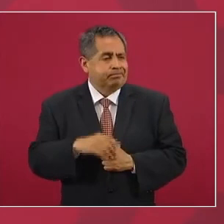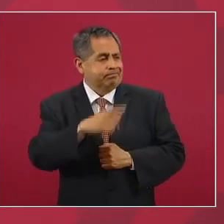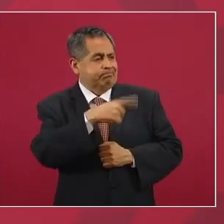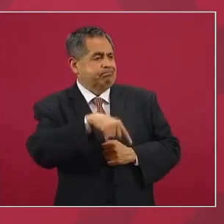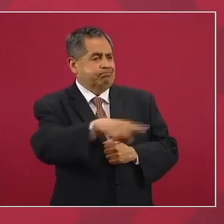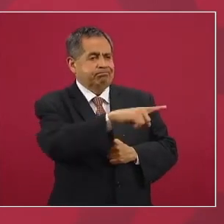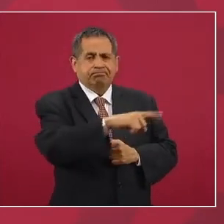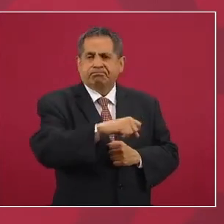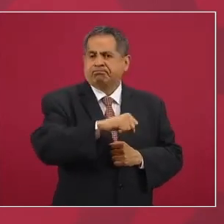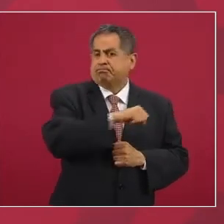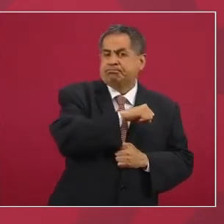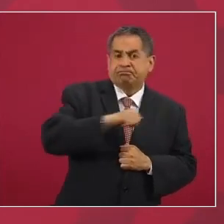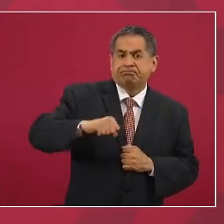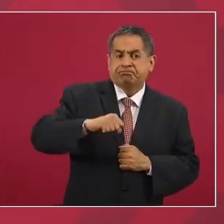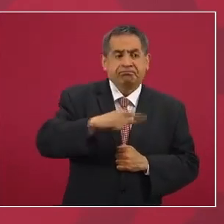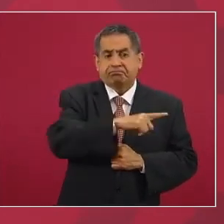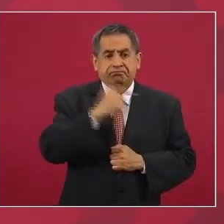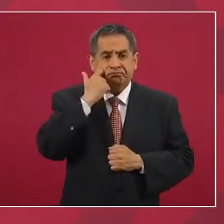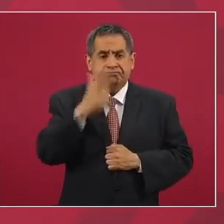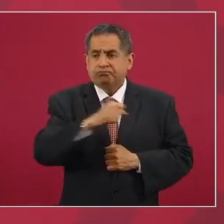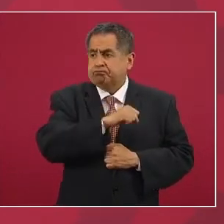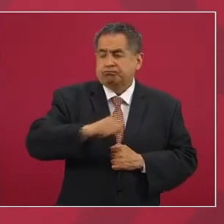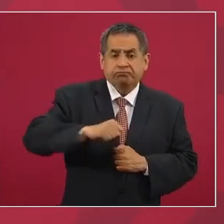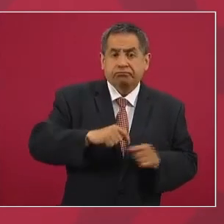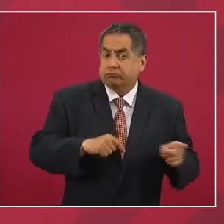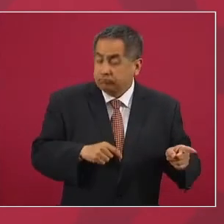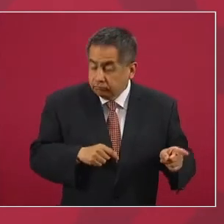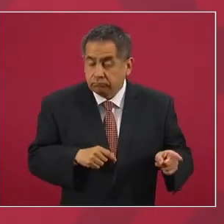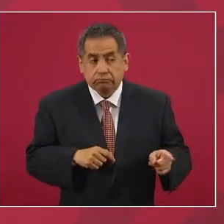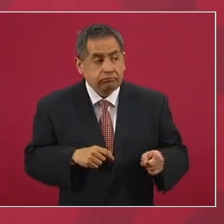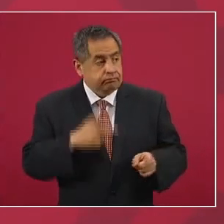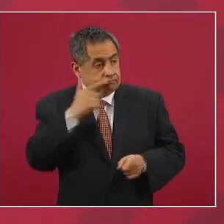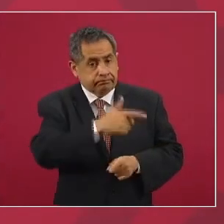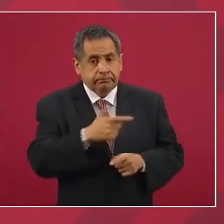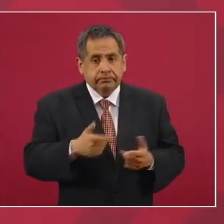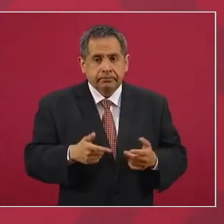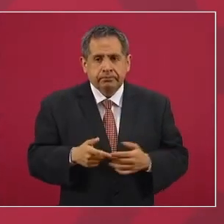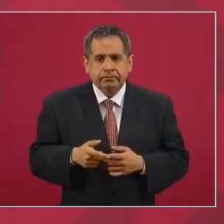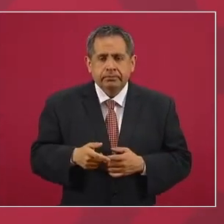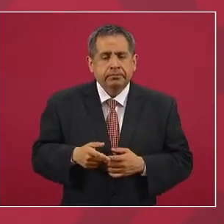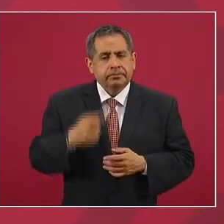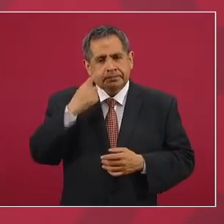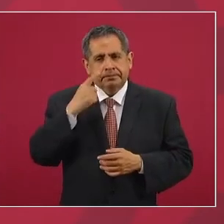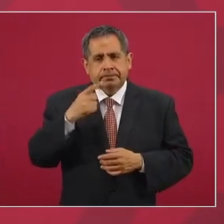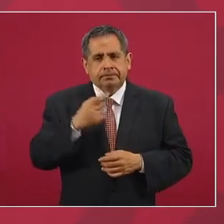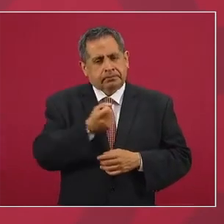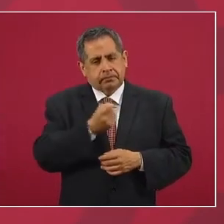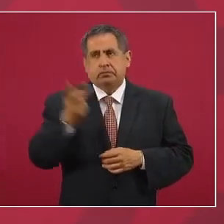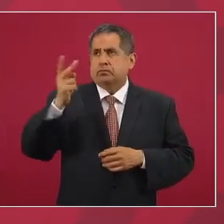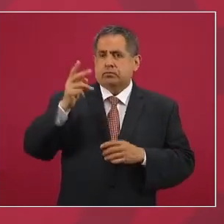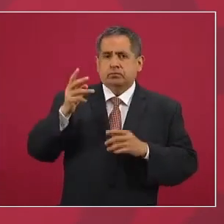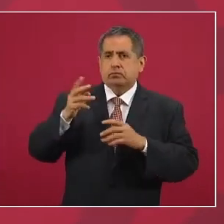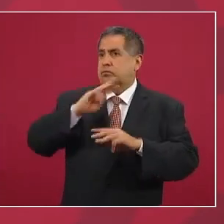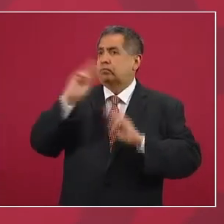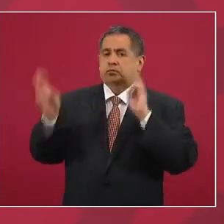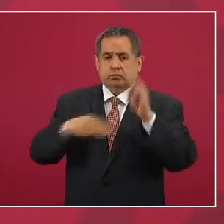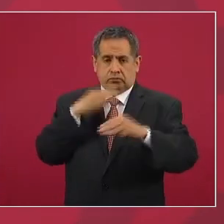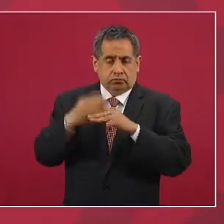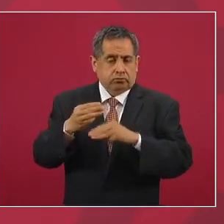bloqueo, nos ha costado mucho. Hay una escasez de estos medicamentos en el